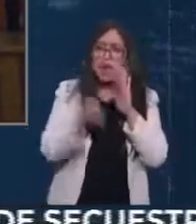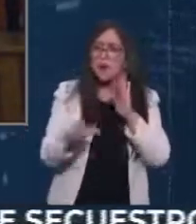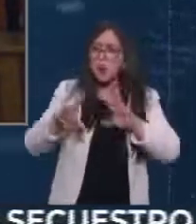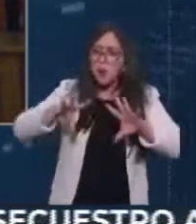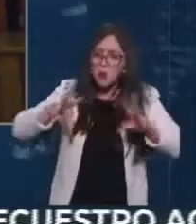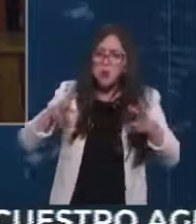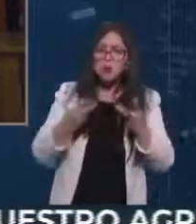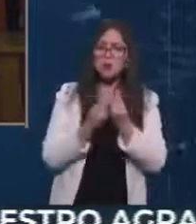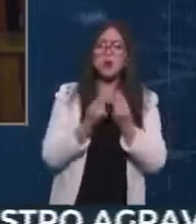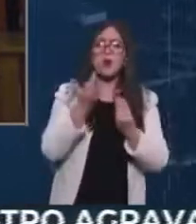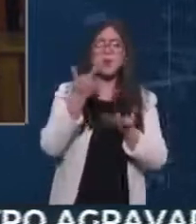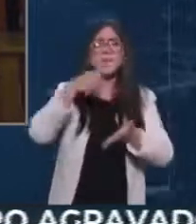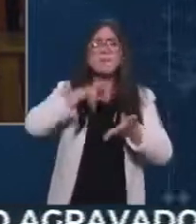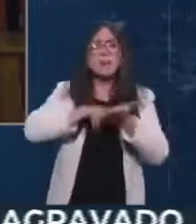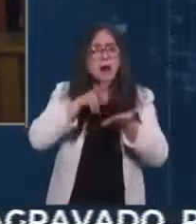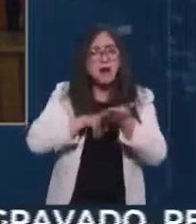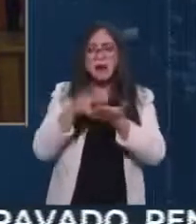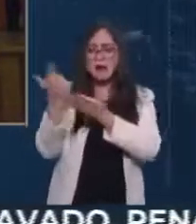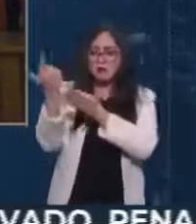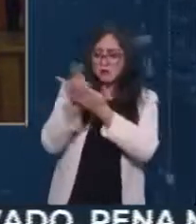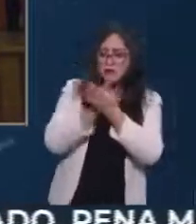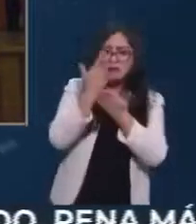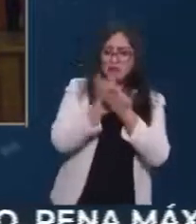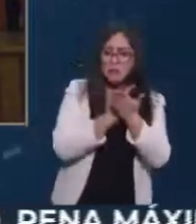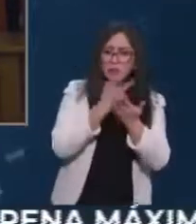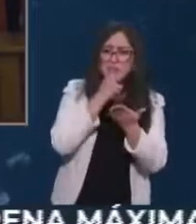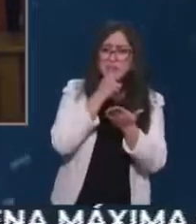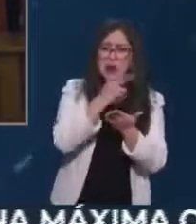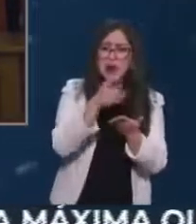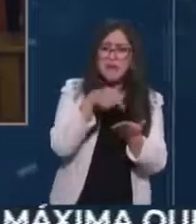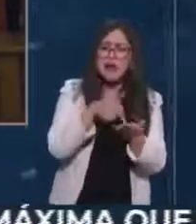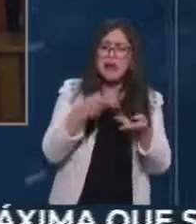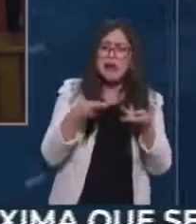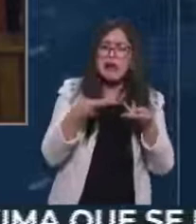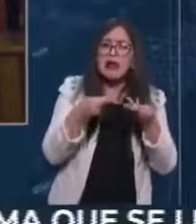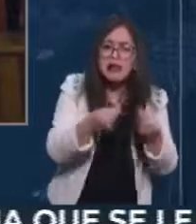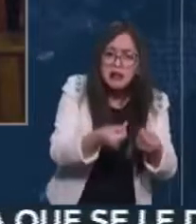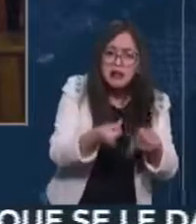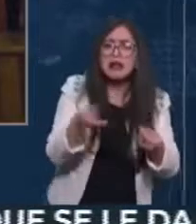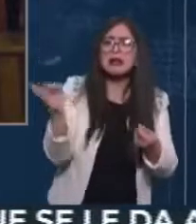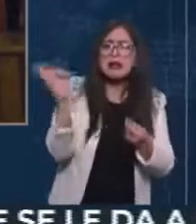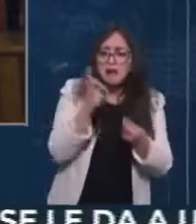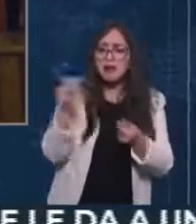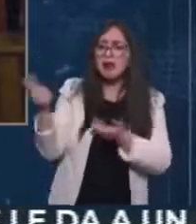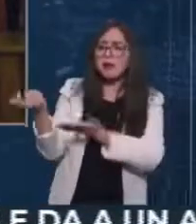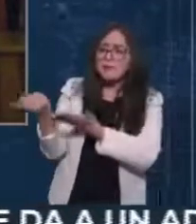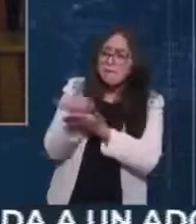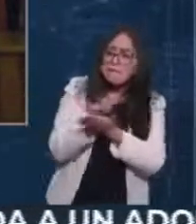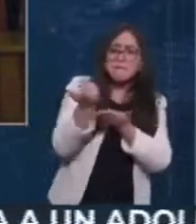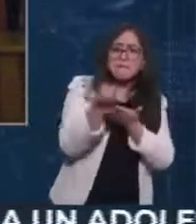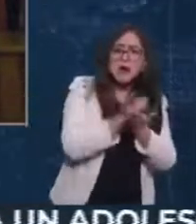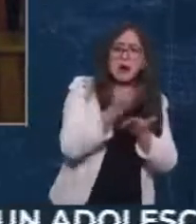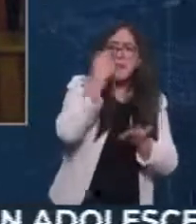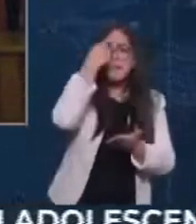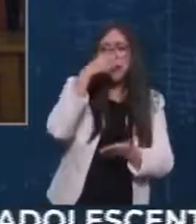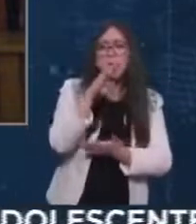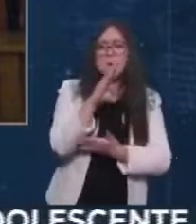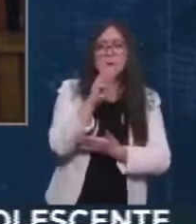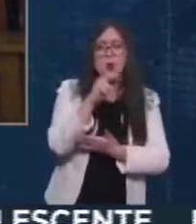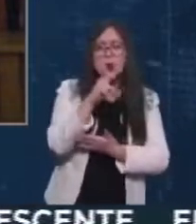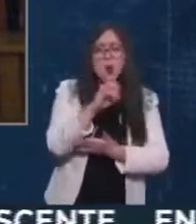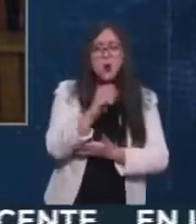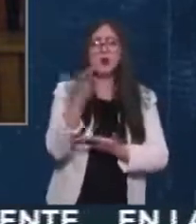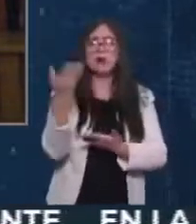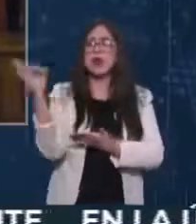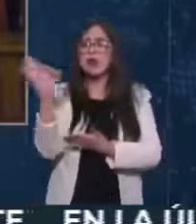monto que se está registrando como gasto, pues fue parte de lo que se recaudó con la emisión de los bonos, es decir, con la deuda para construir